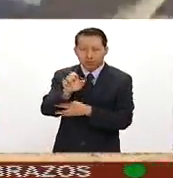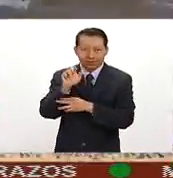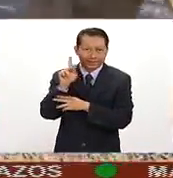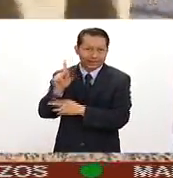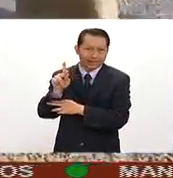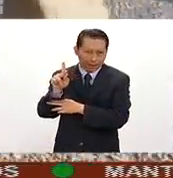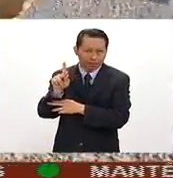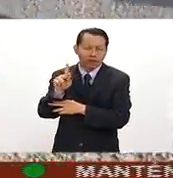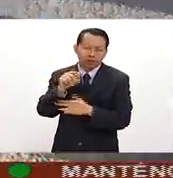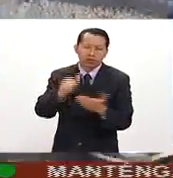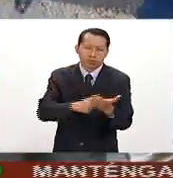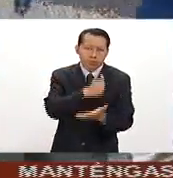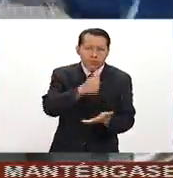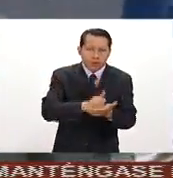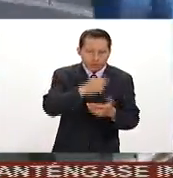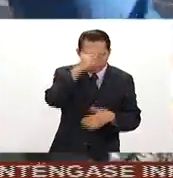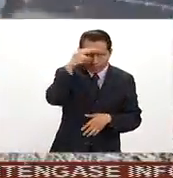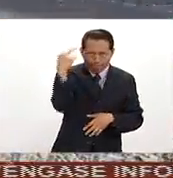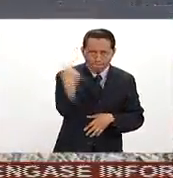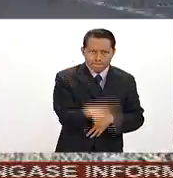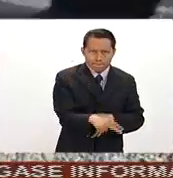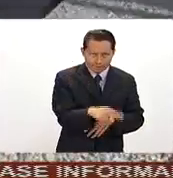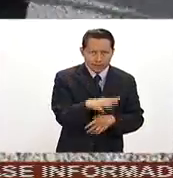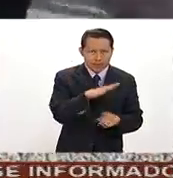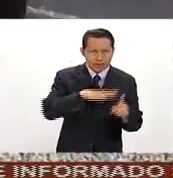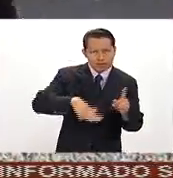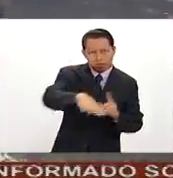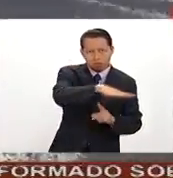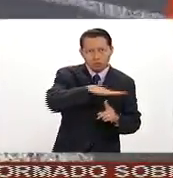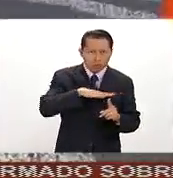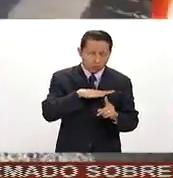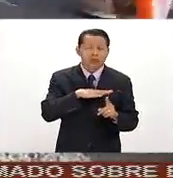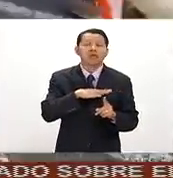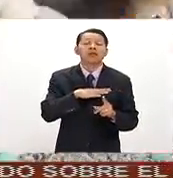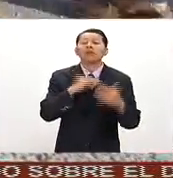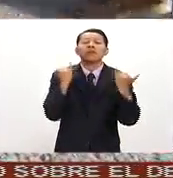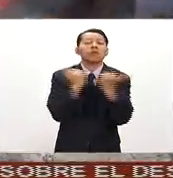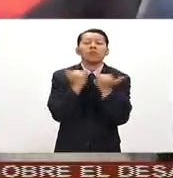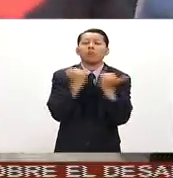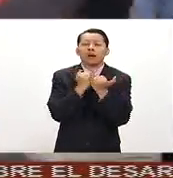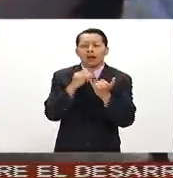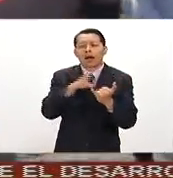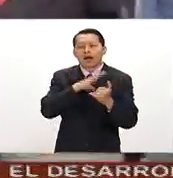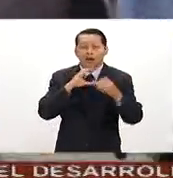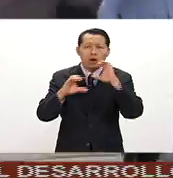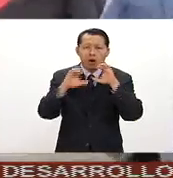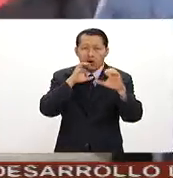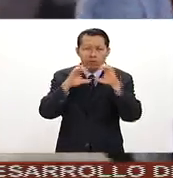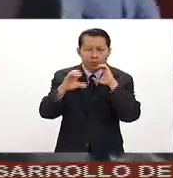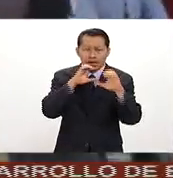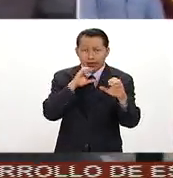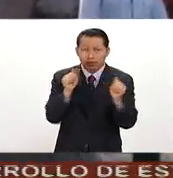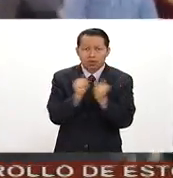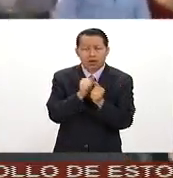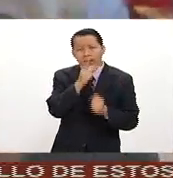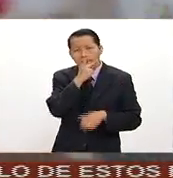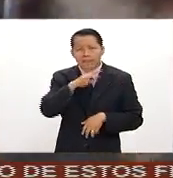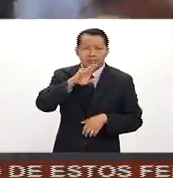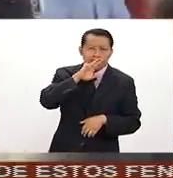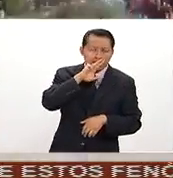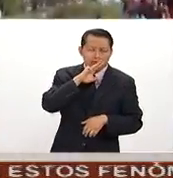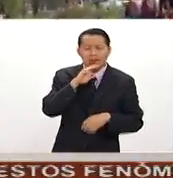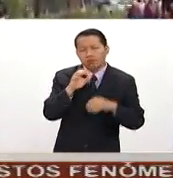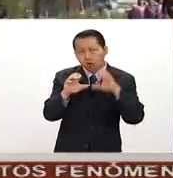Educación Pública en la Ciudad de México, en el ámbito local, se ha mantenido una permanente comunicación con padres y madres de familia,